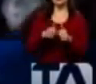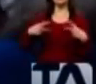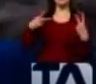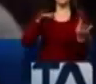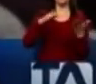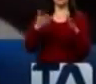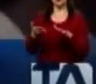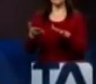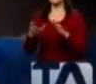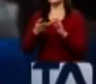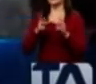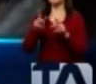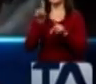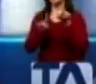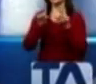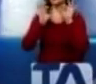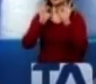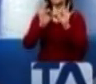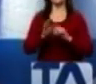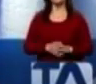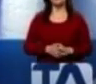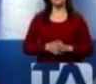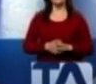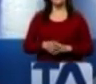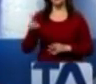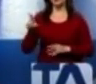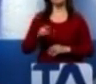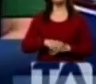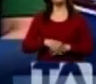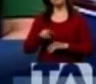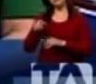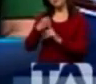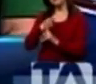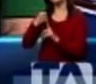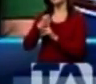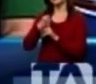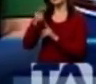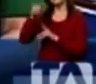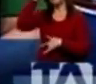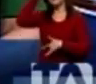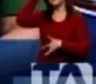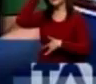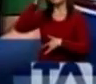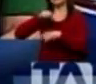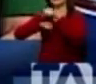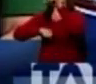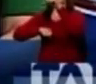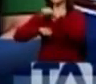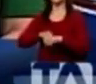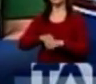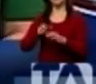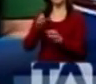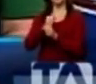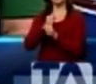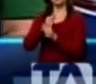Totalmente. Con el diagnóstico. Eva, sé también que en esta lucha que has hecho a partir del descubrimiento de la enfermedad de tu hijo Nacho, también has